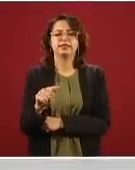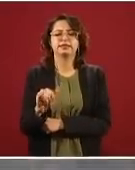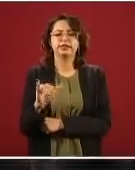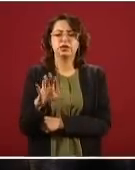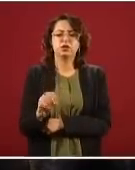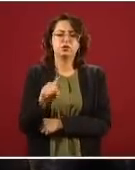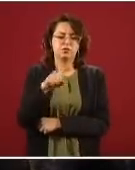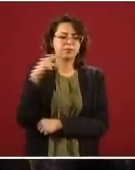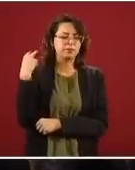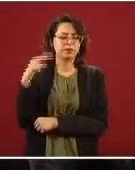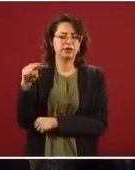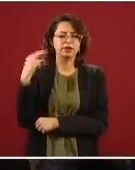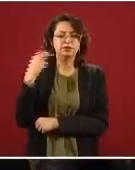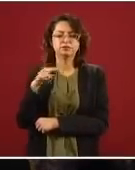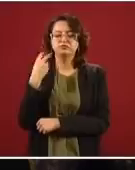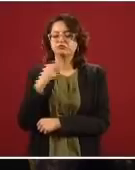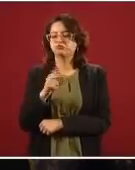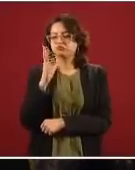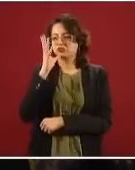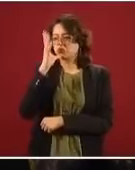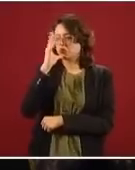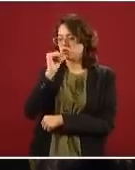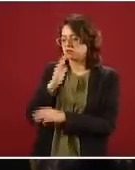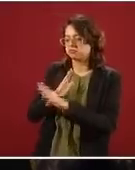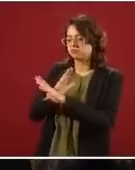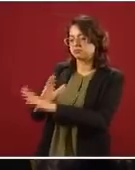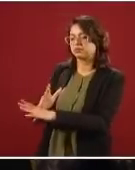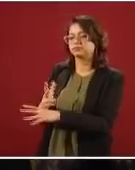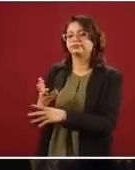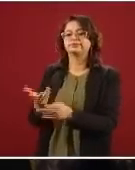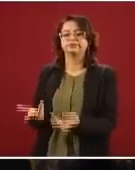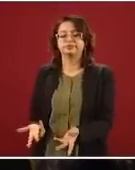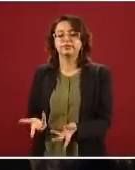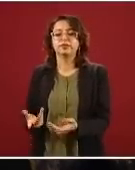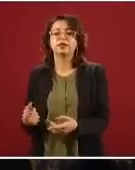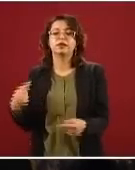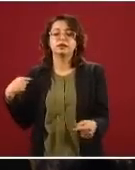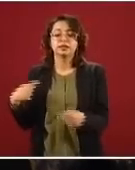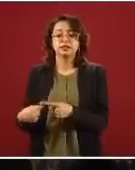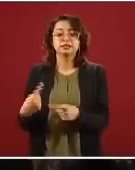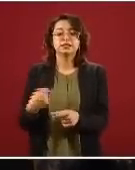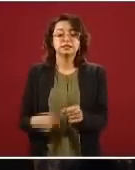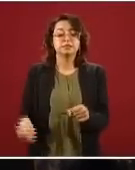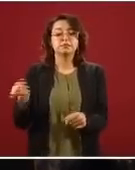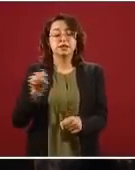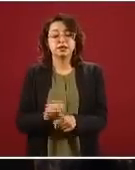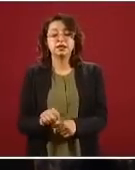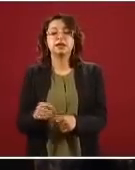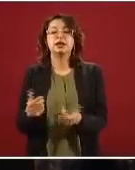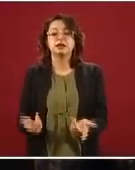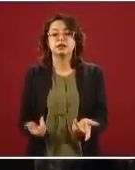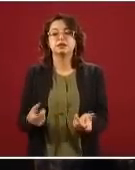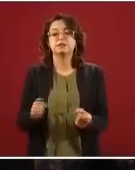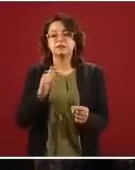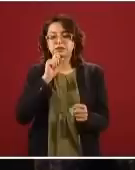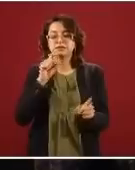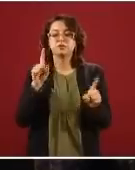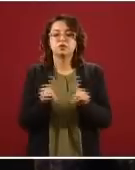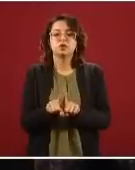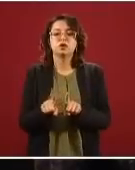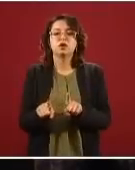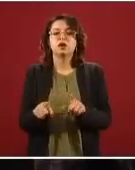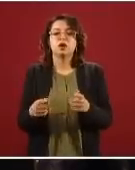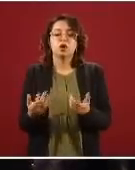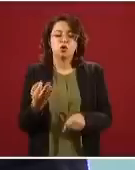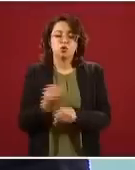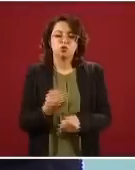instalaciones de esta gasera que no se dejó verificar. Esta semana toca como una vez al mes, presentar el quién es quién